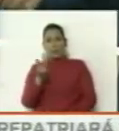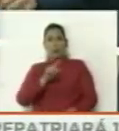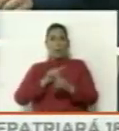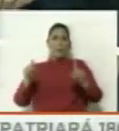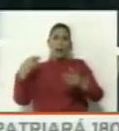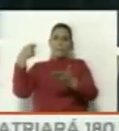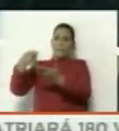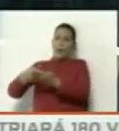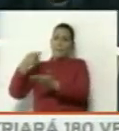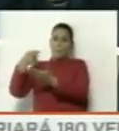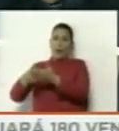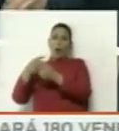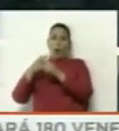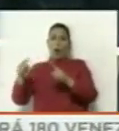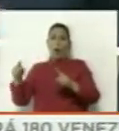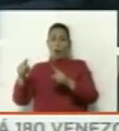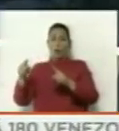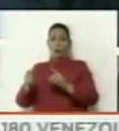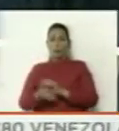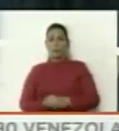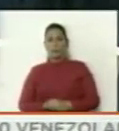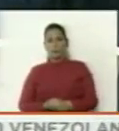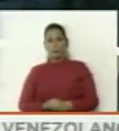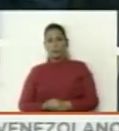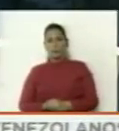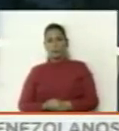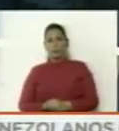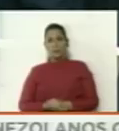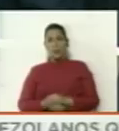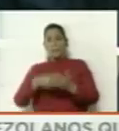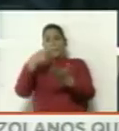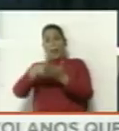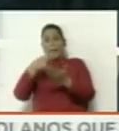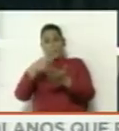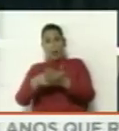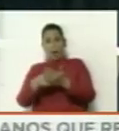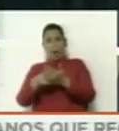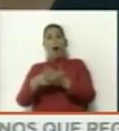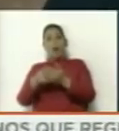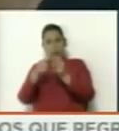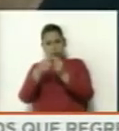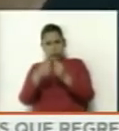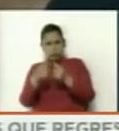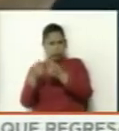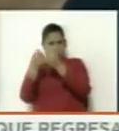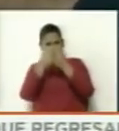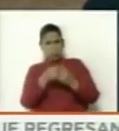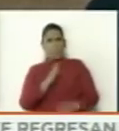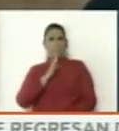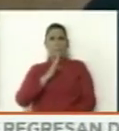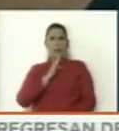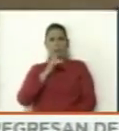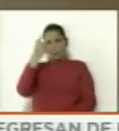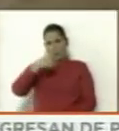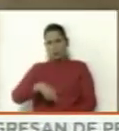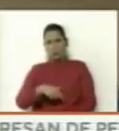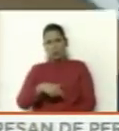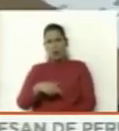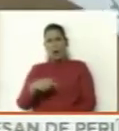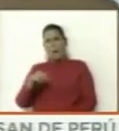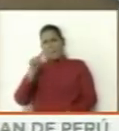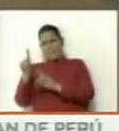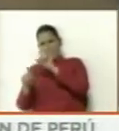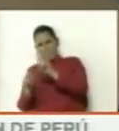en cuentas, en paraísos fiscales y para depositarlos en cuentas personales. Una persona de la oposición le pregunta a